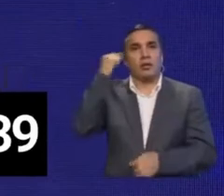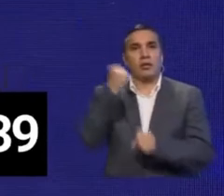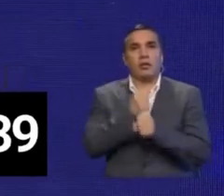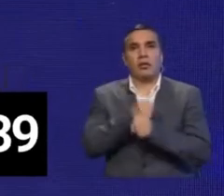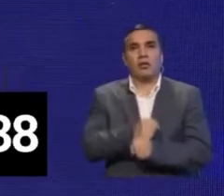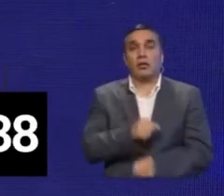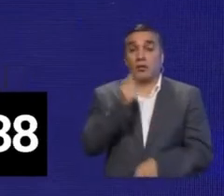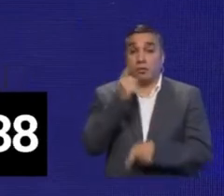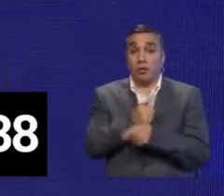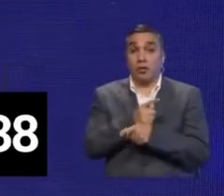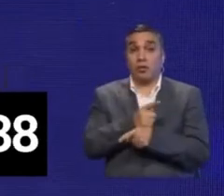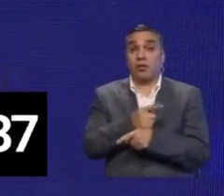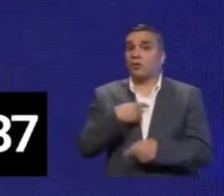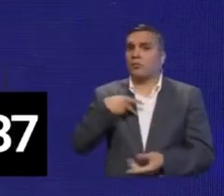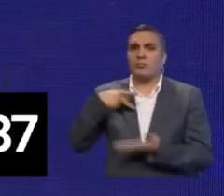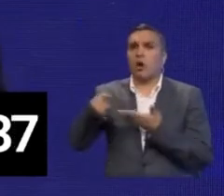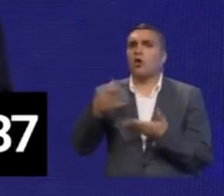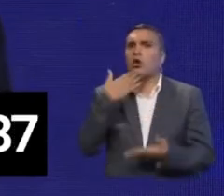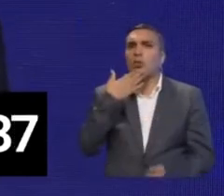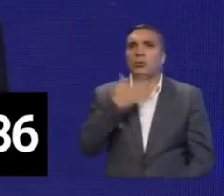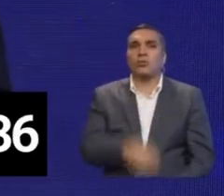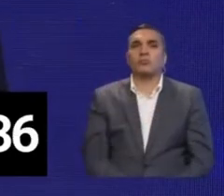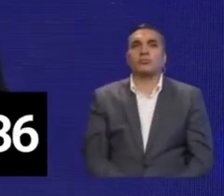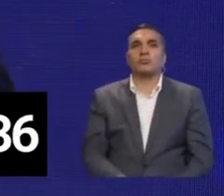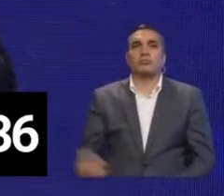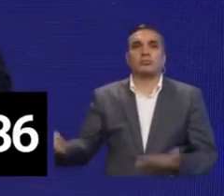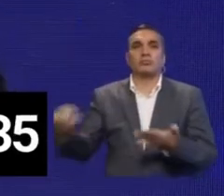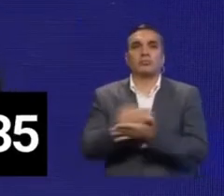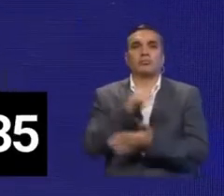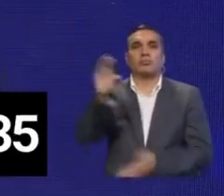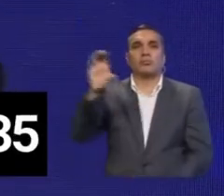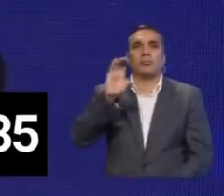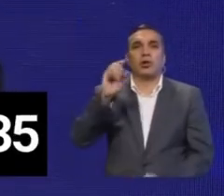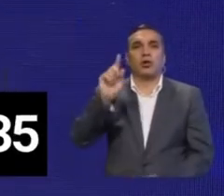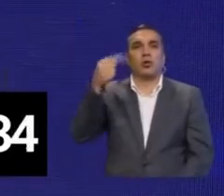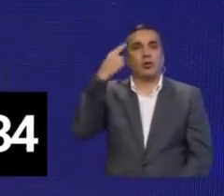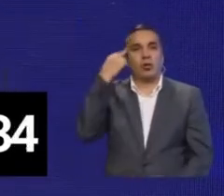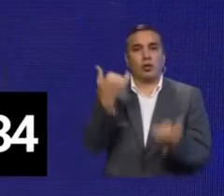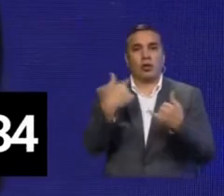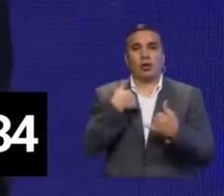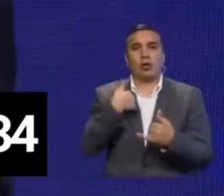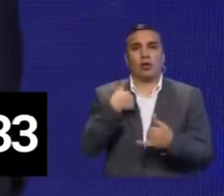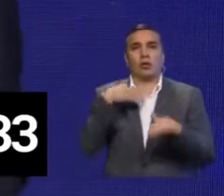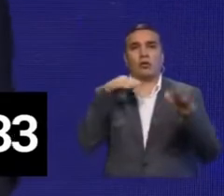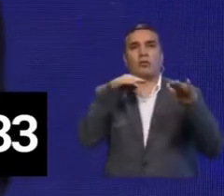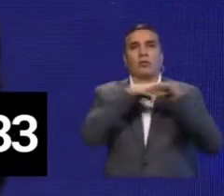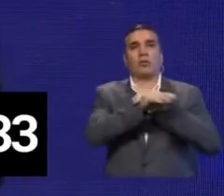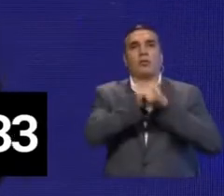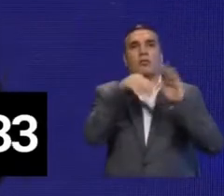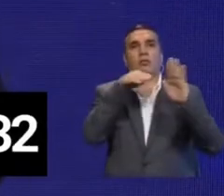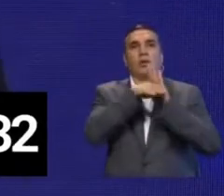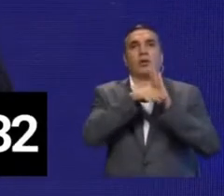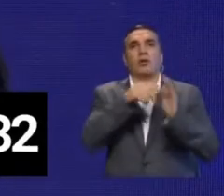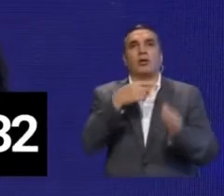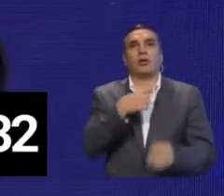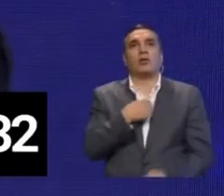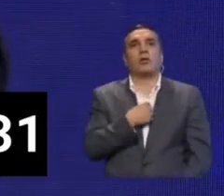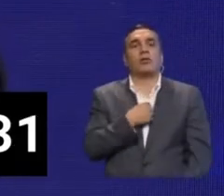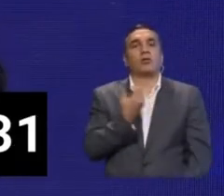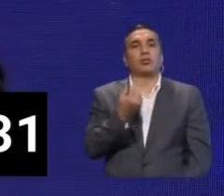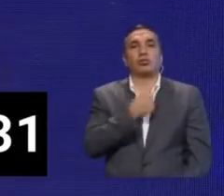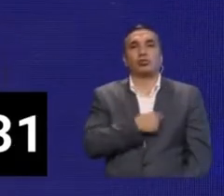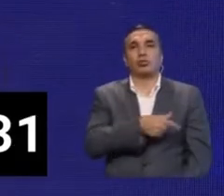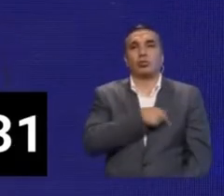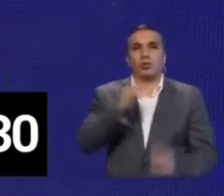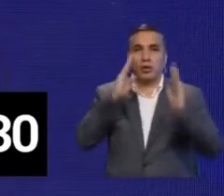Y justamente la financiaremos repatriando esos recursos que tiene ahora el Estado ecuatoriano guardados en un banco en Suiza para atender a